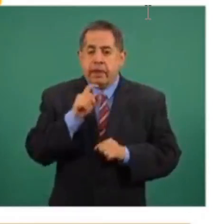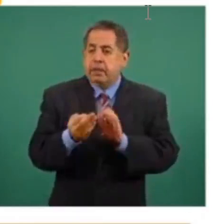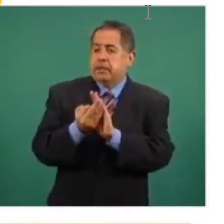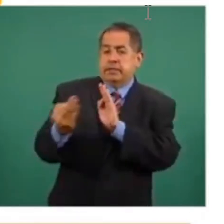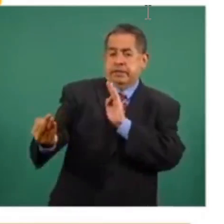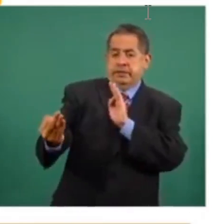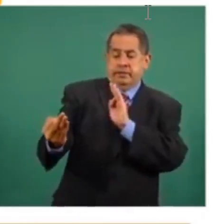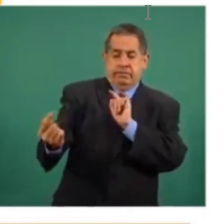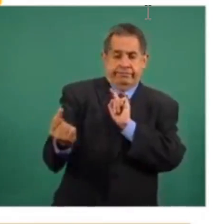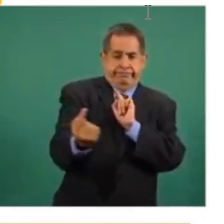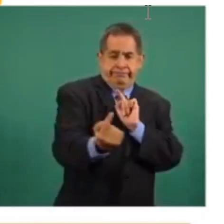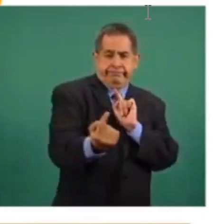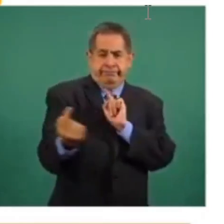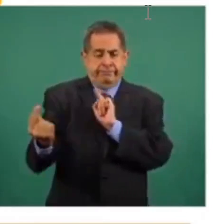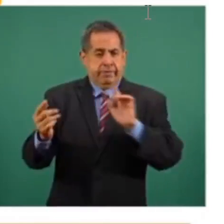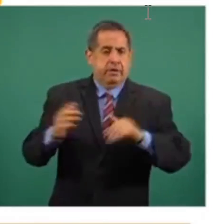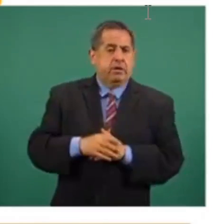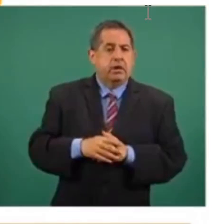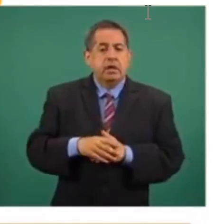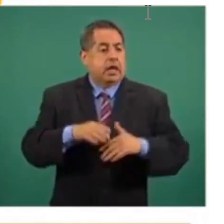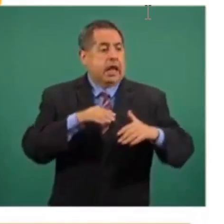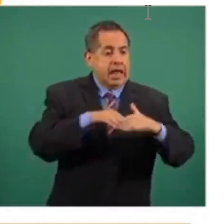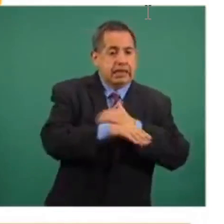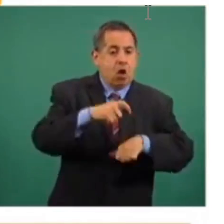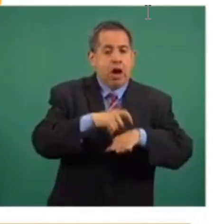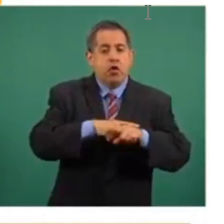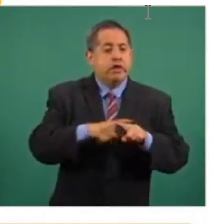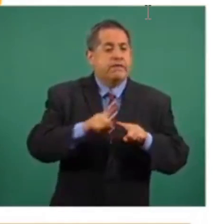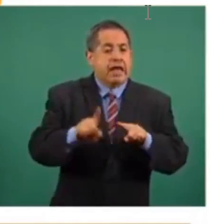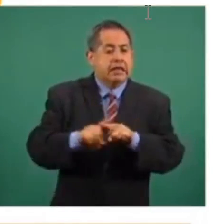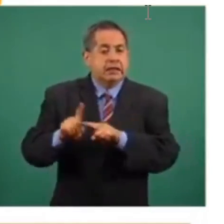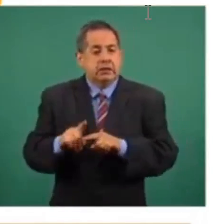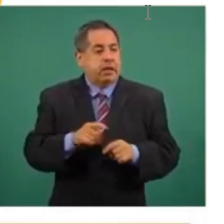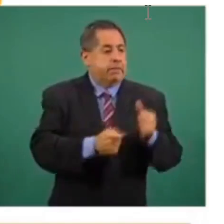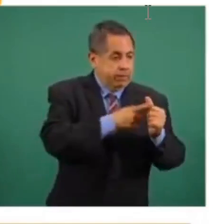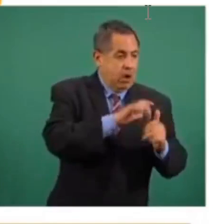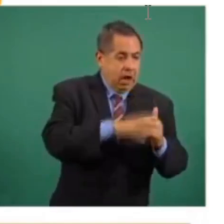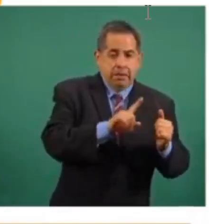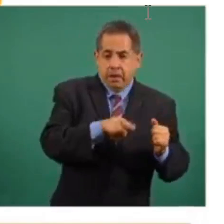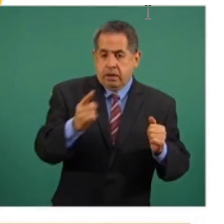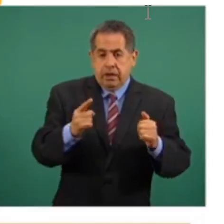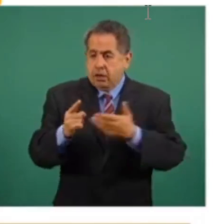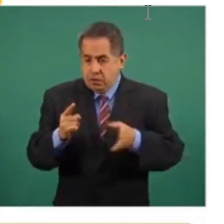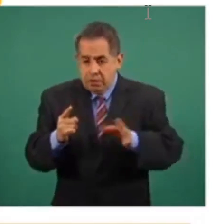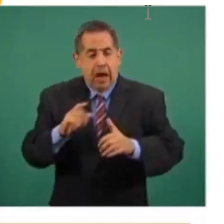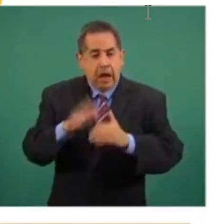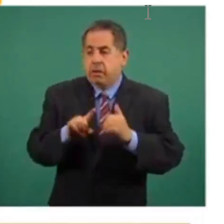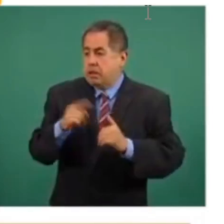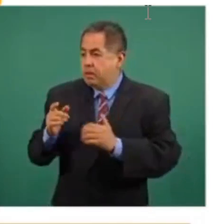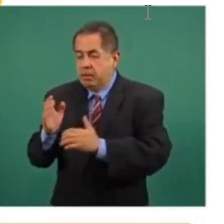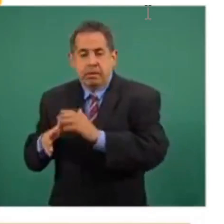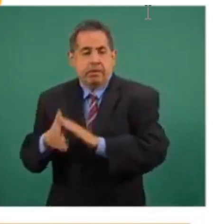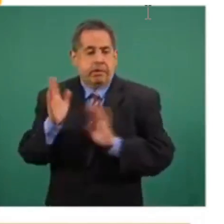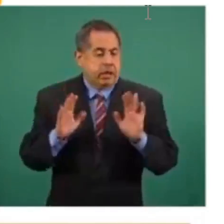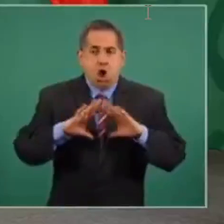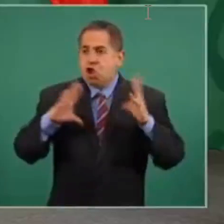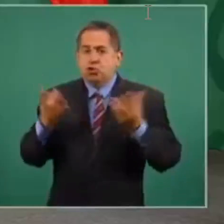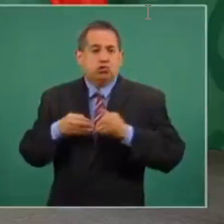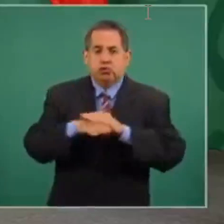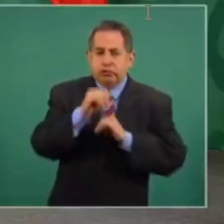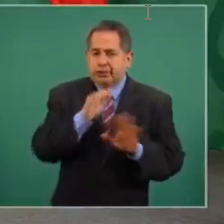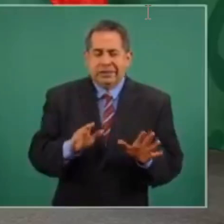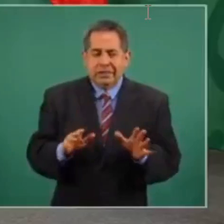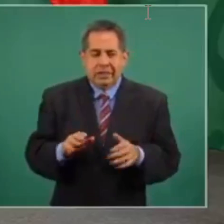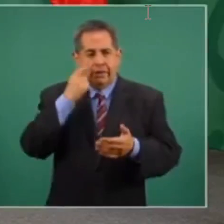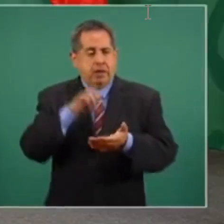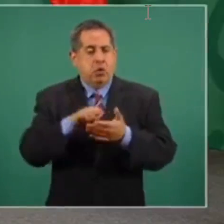duda, en las entradas y salidas escalonadas, el regreso también escalonado. Esto es algo muy importante porque lunes y martes